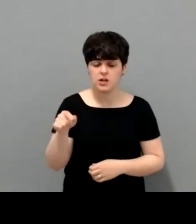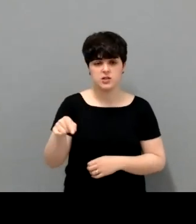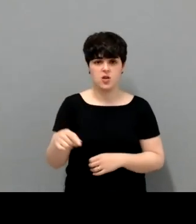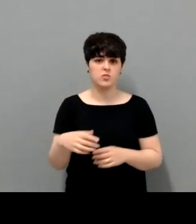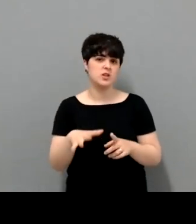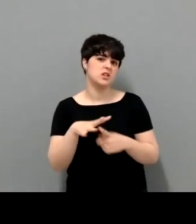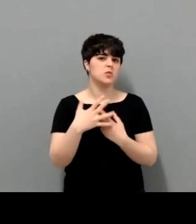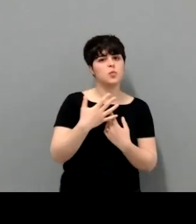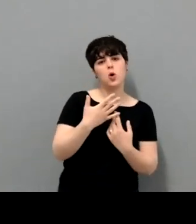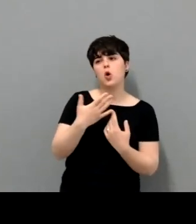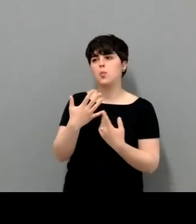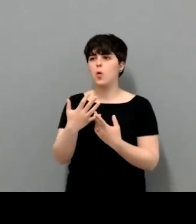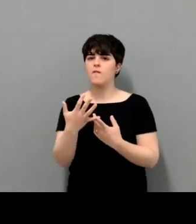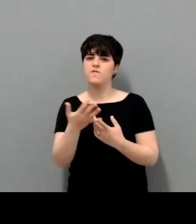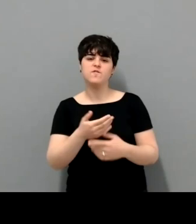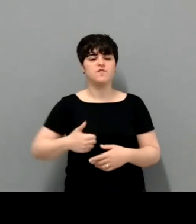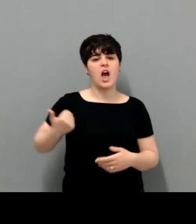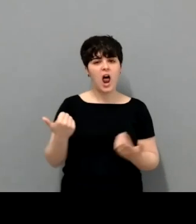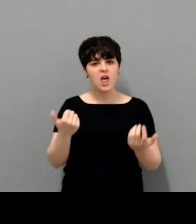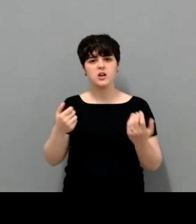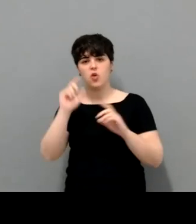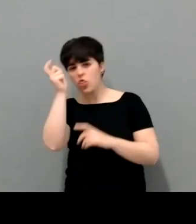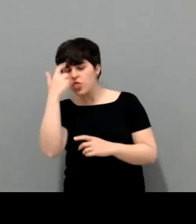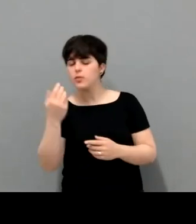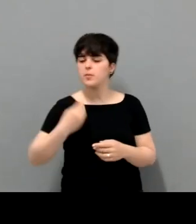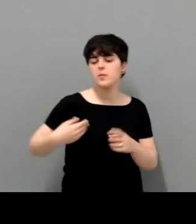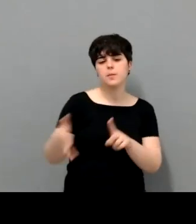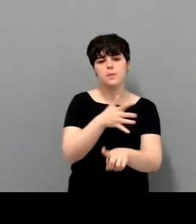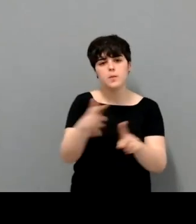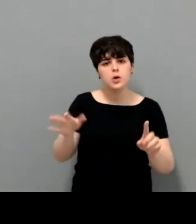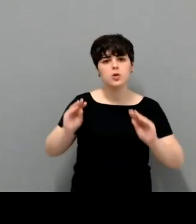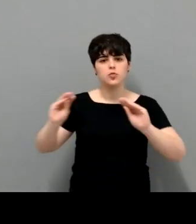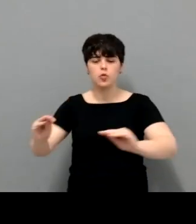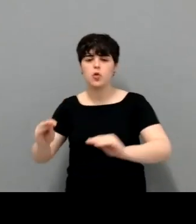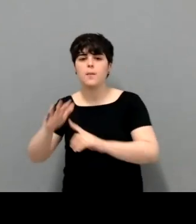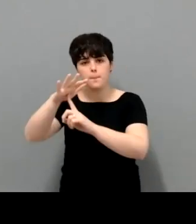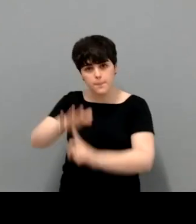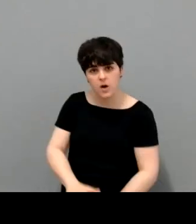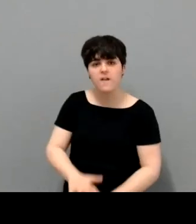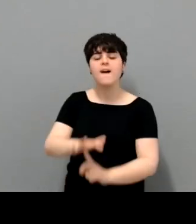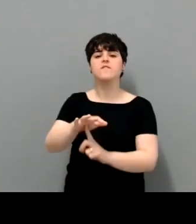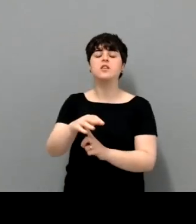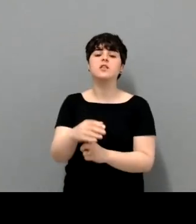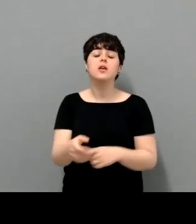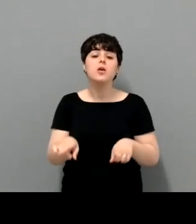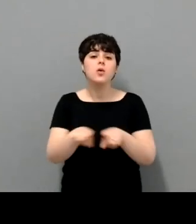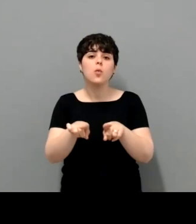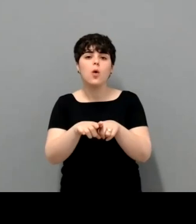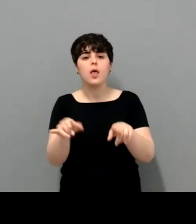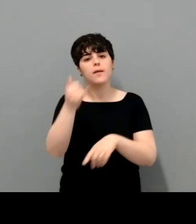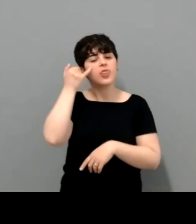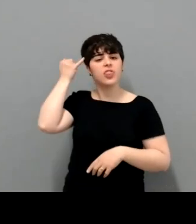falsa percepción conduce a que su violencia y su discriminación sea